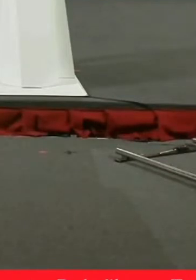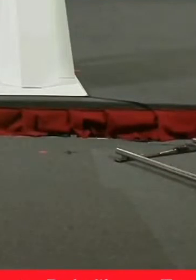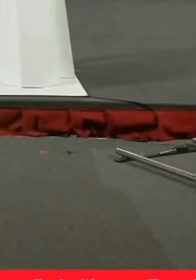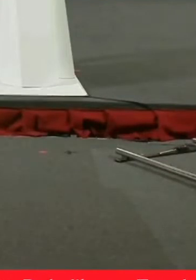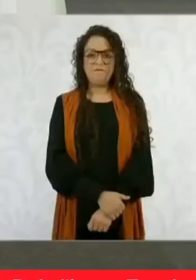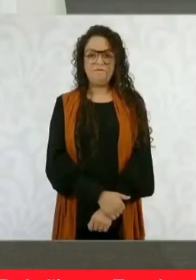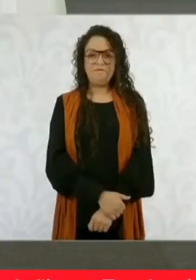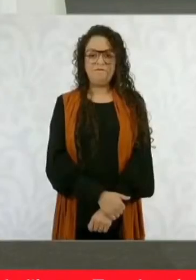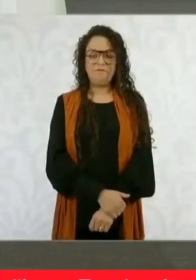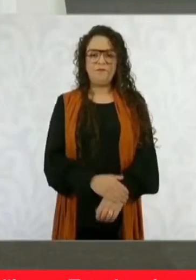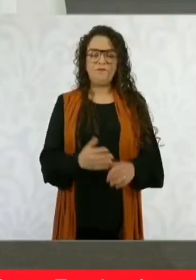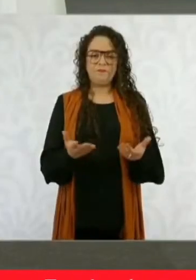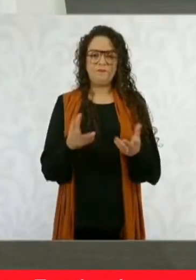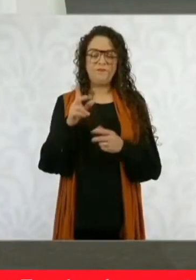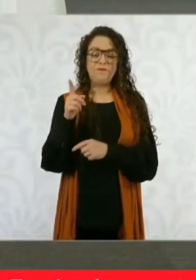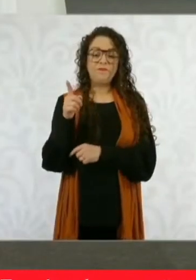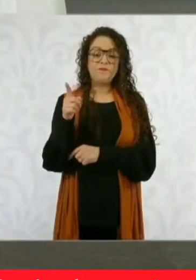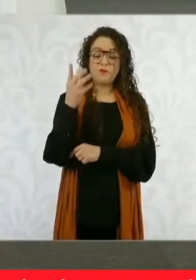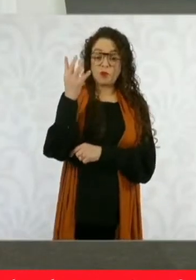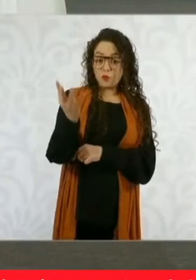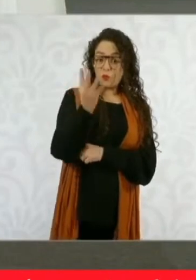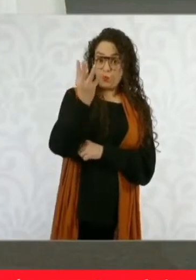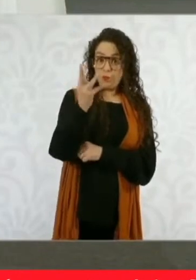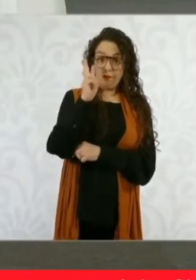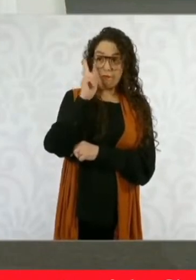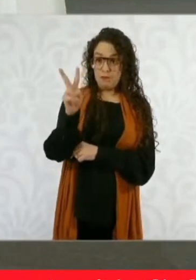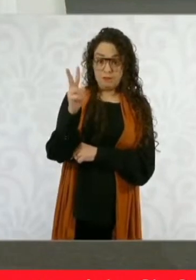adicionalmente en estas 4,